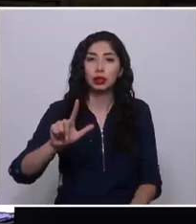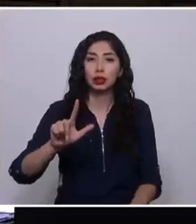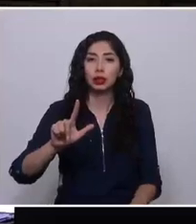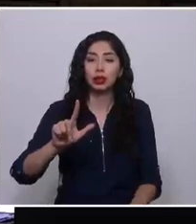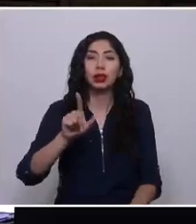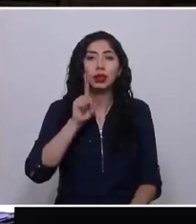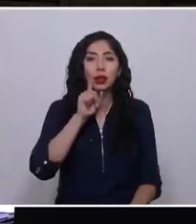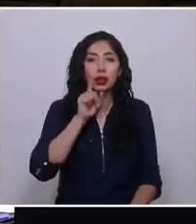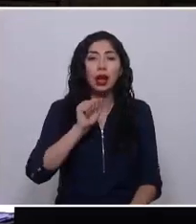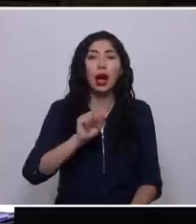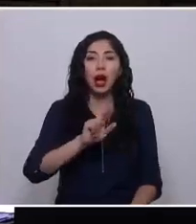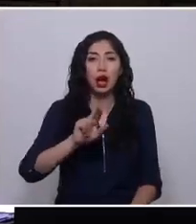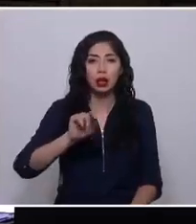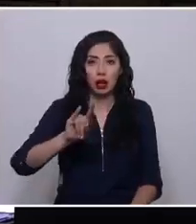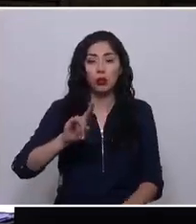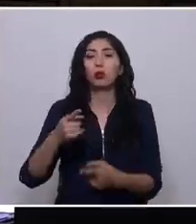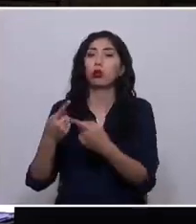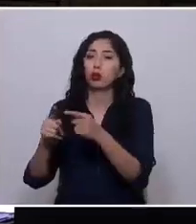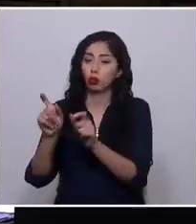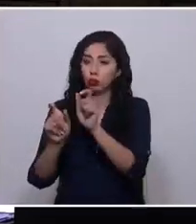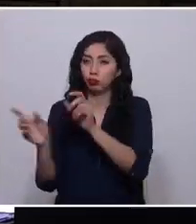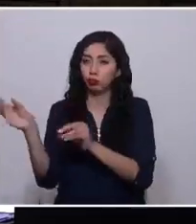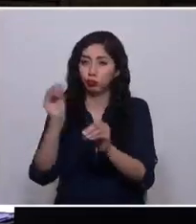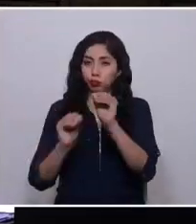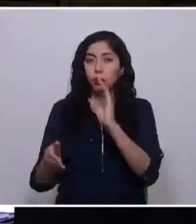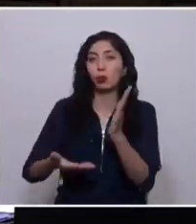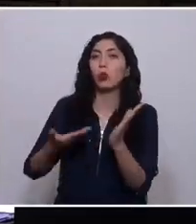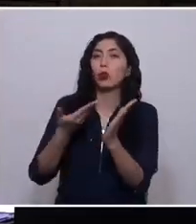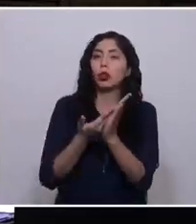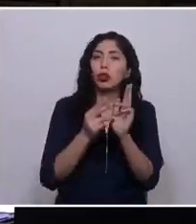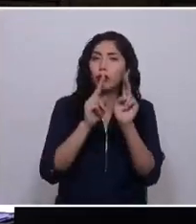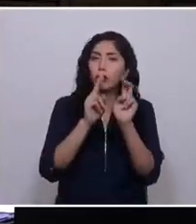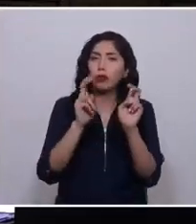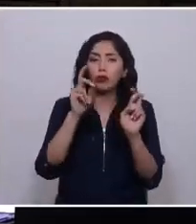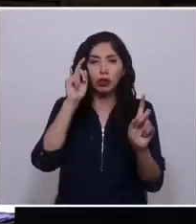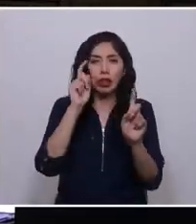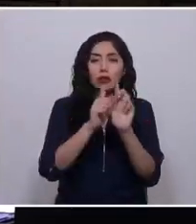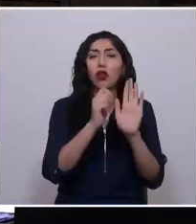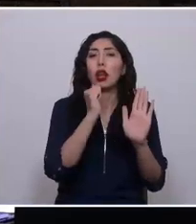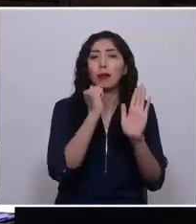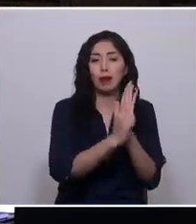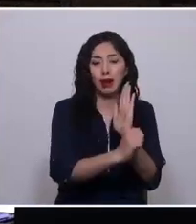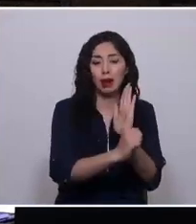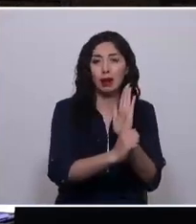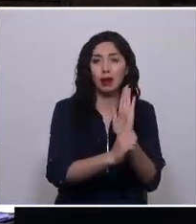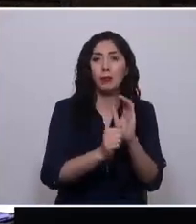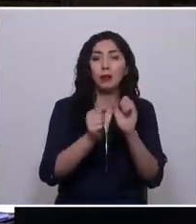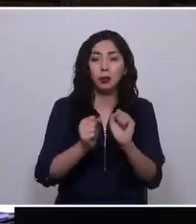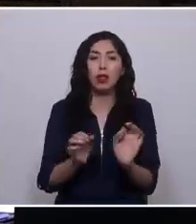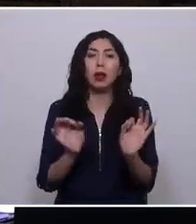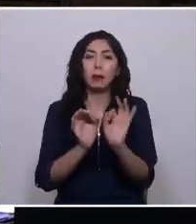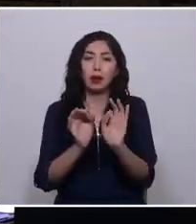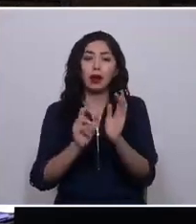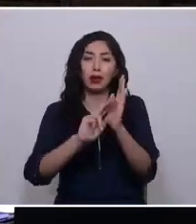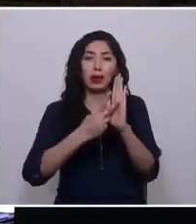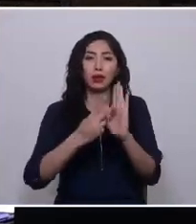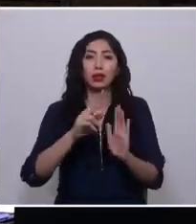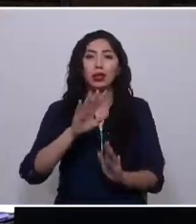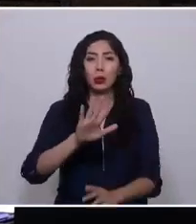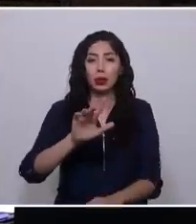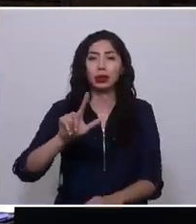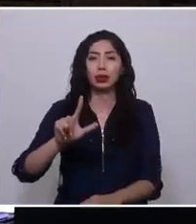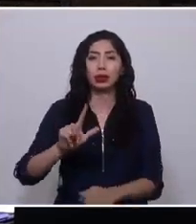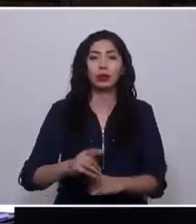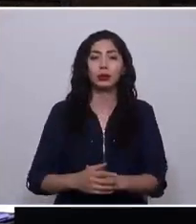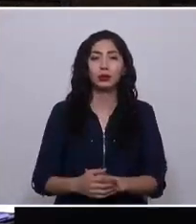del señor Arrau y otras autoras y autores para eliminarla. Se ofrece la palabra respecto de la indicación número